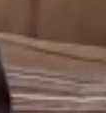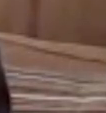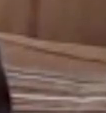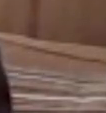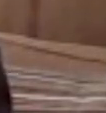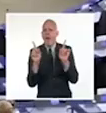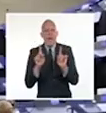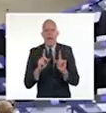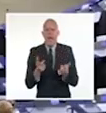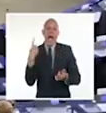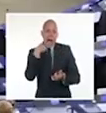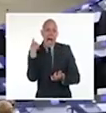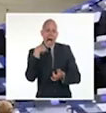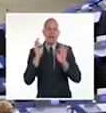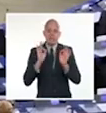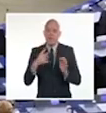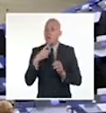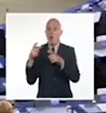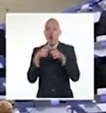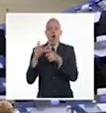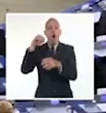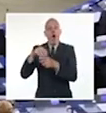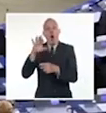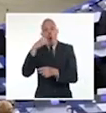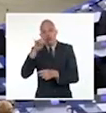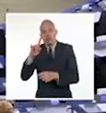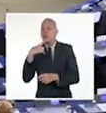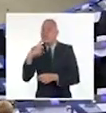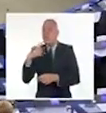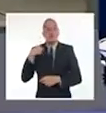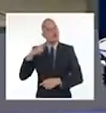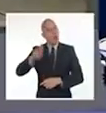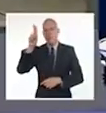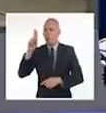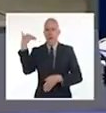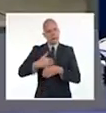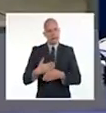argumento, encuentran eco y se convierte en un tema difícil,